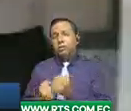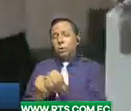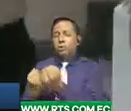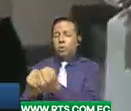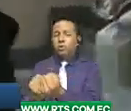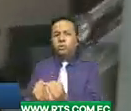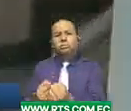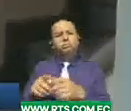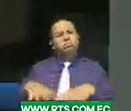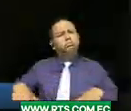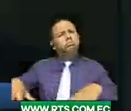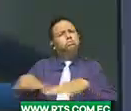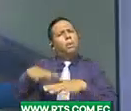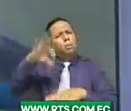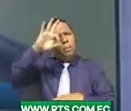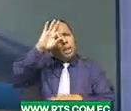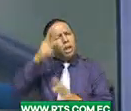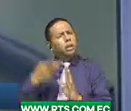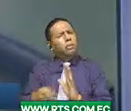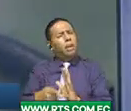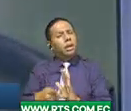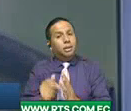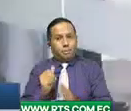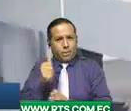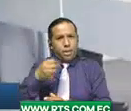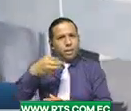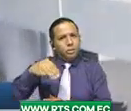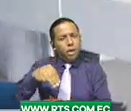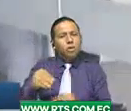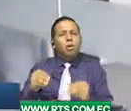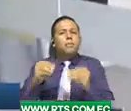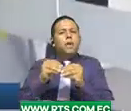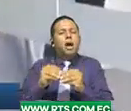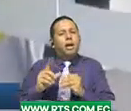orden? Se lo presentaremos este miércoles en la emisión estelar de su